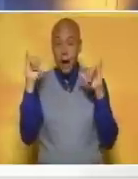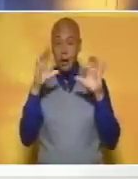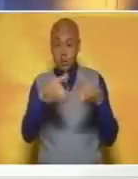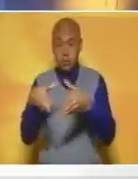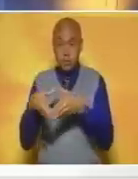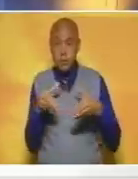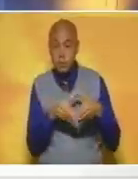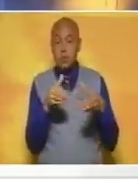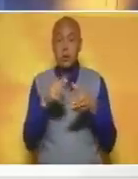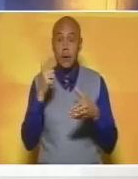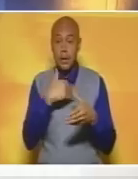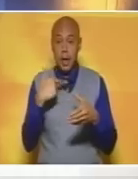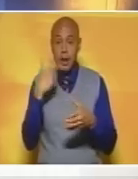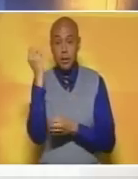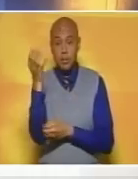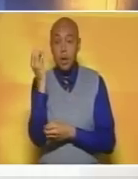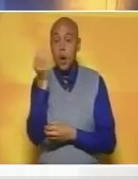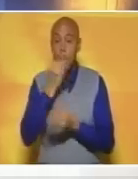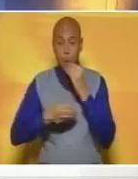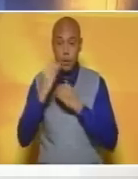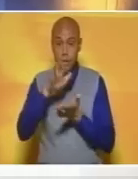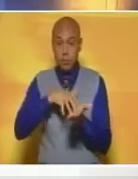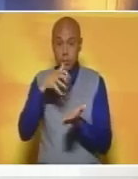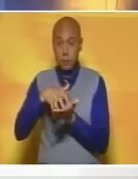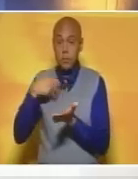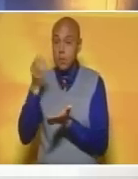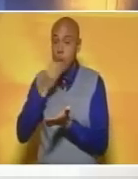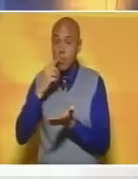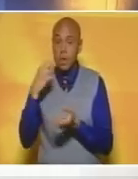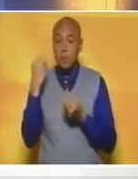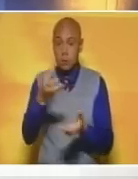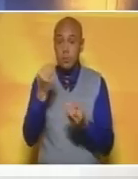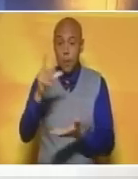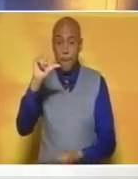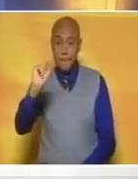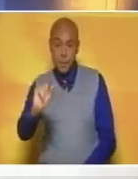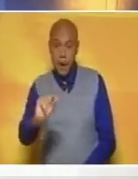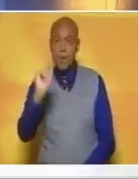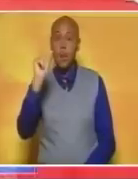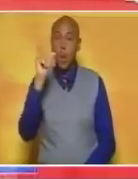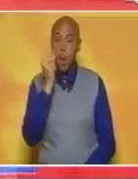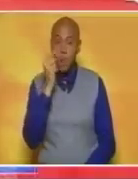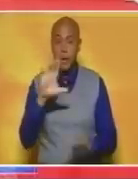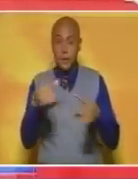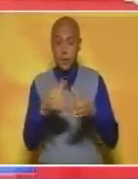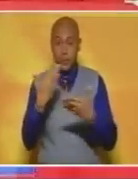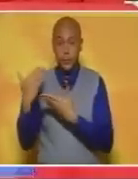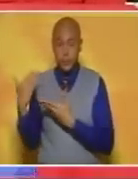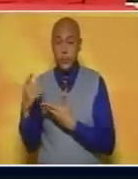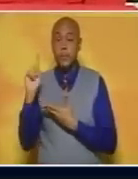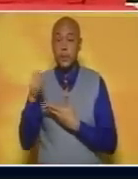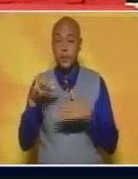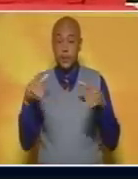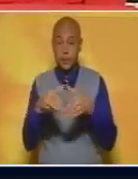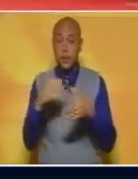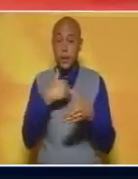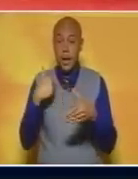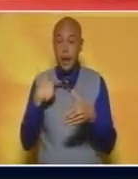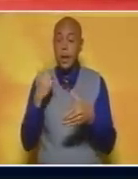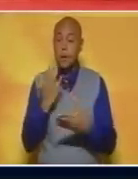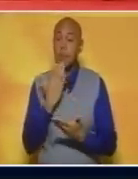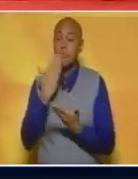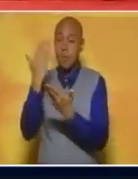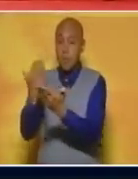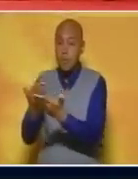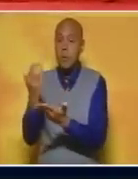del partido con el fin de llevarle a todos los sectores distintos rubros a precios accesibles. Simosa también anunció que presentarán al Gobierno Nacional